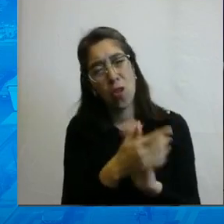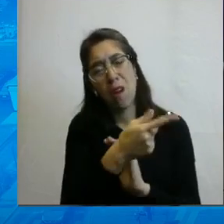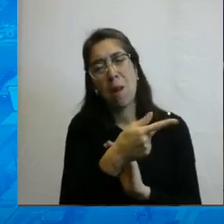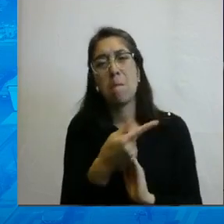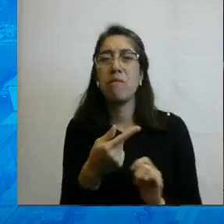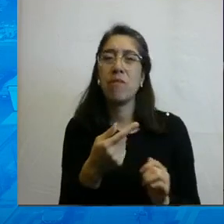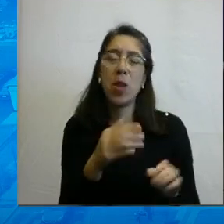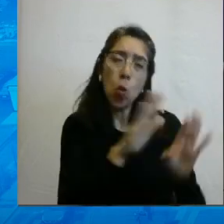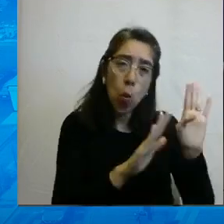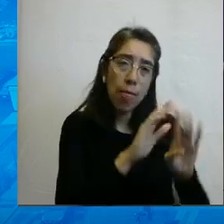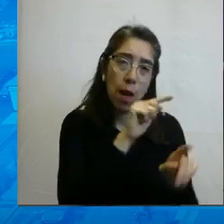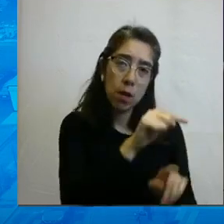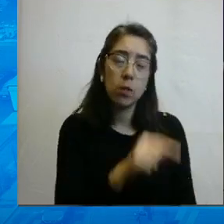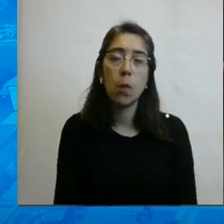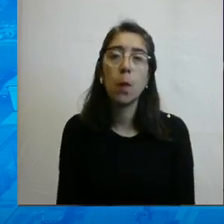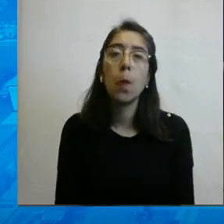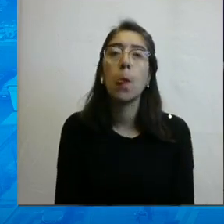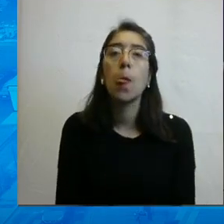Gracias, concejal.